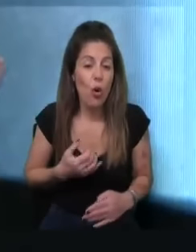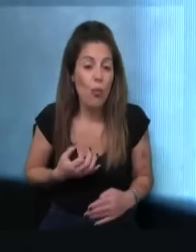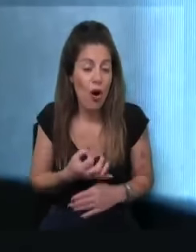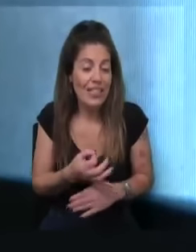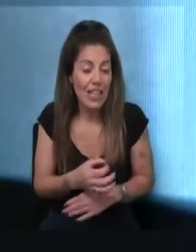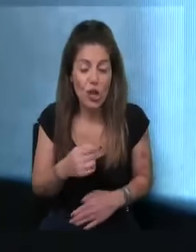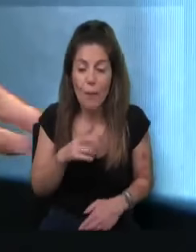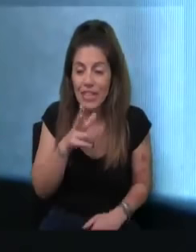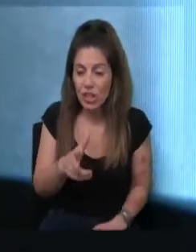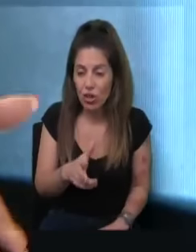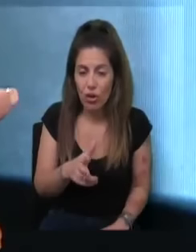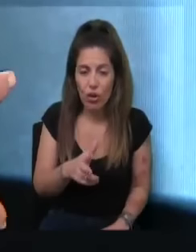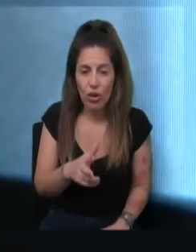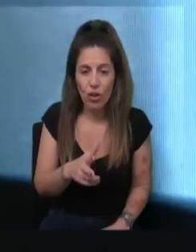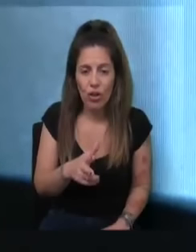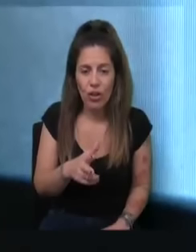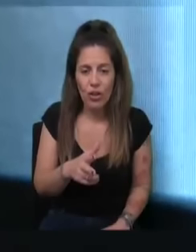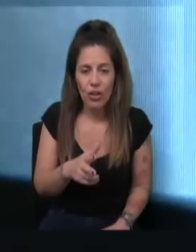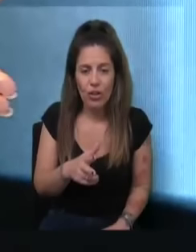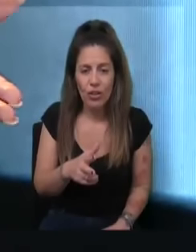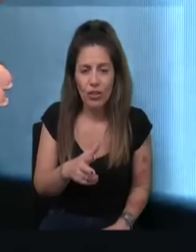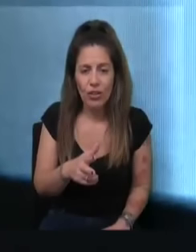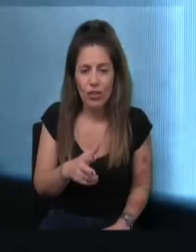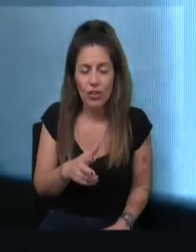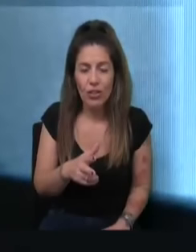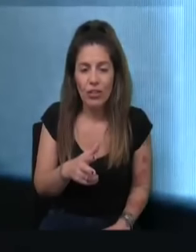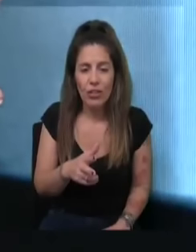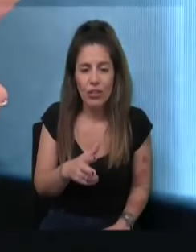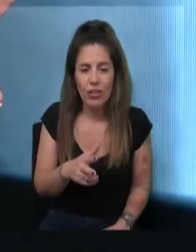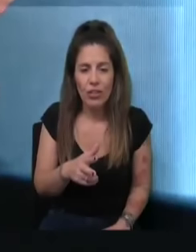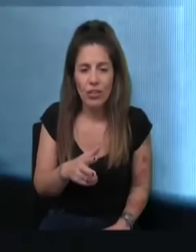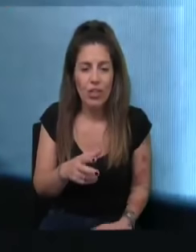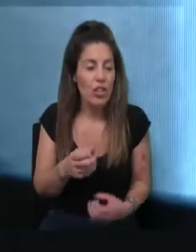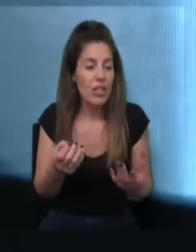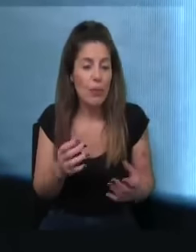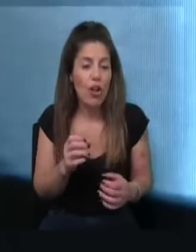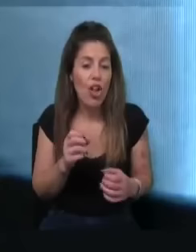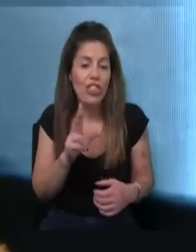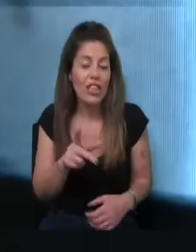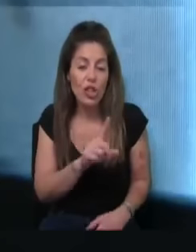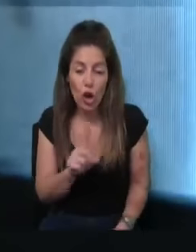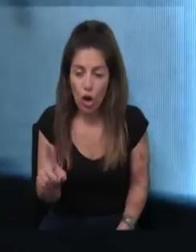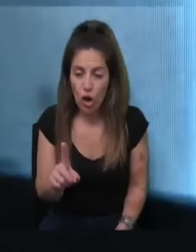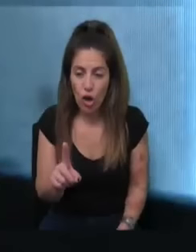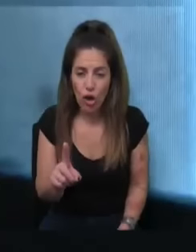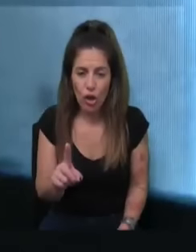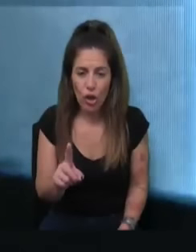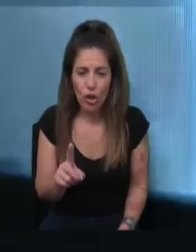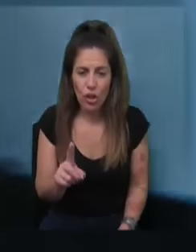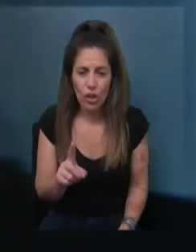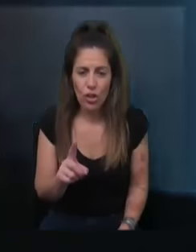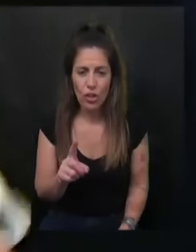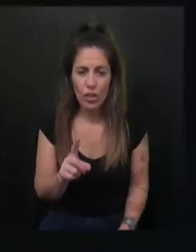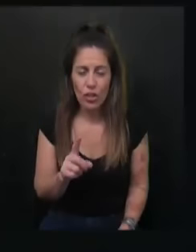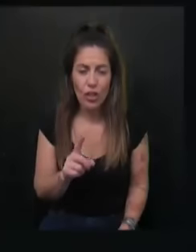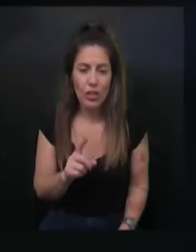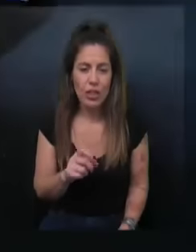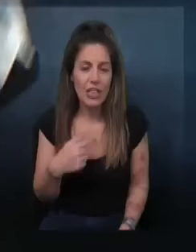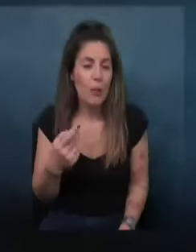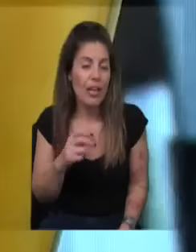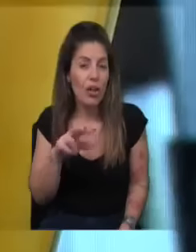hijo ya say no Nancy ran no tan solo di no y atrás vino Nike dijo just do